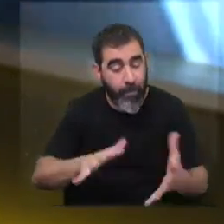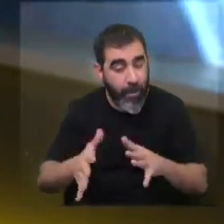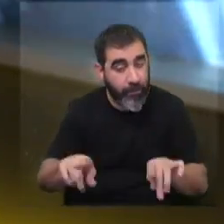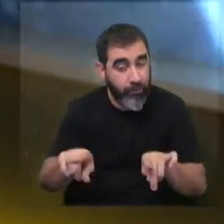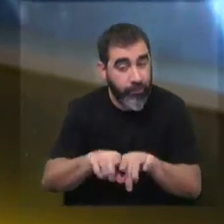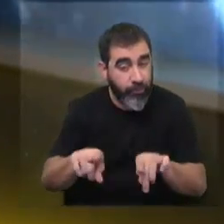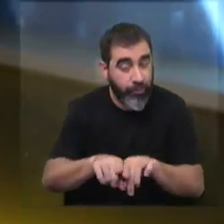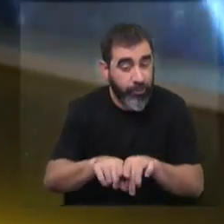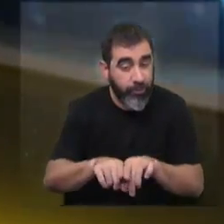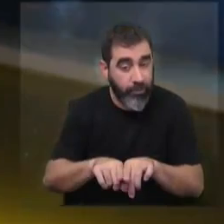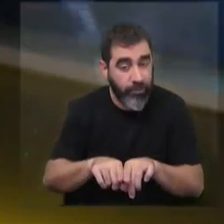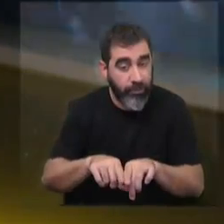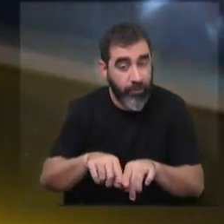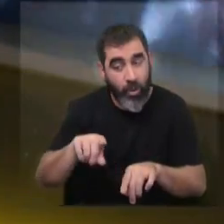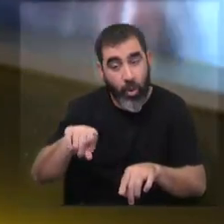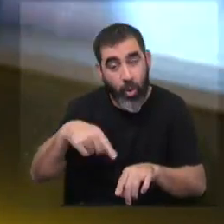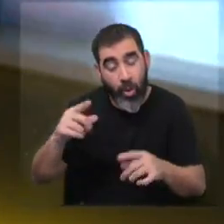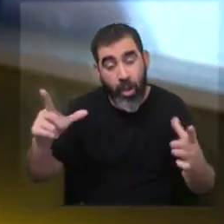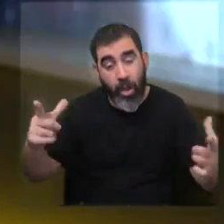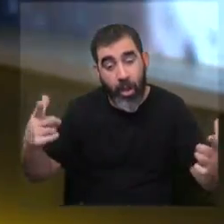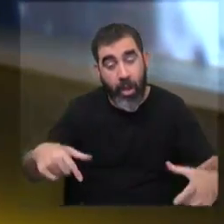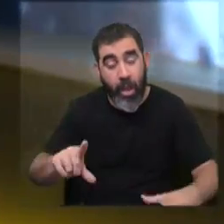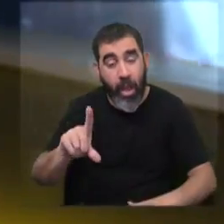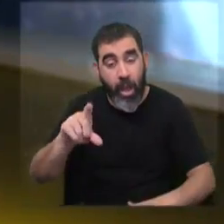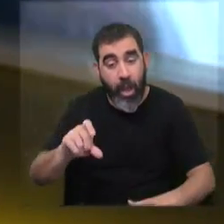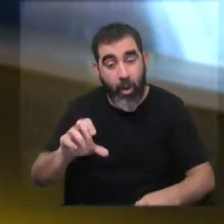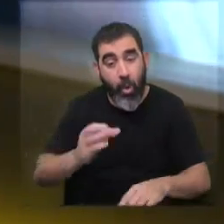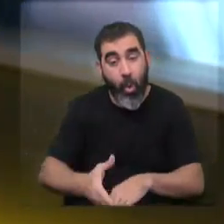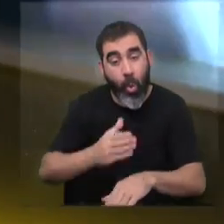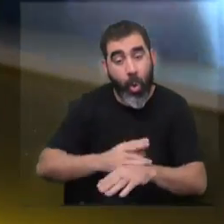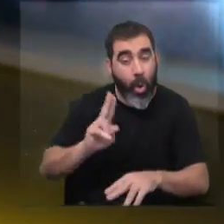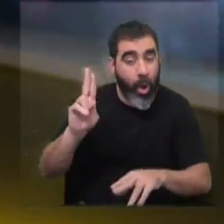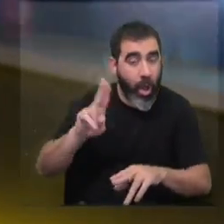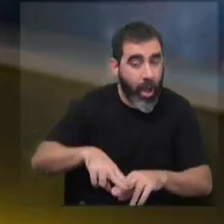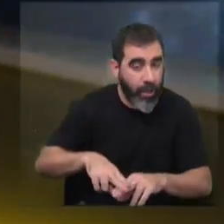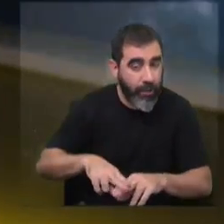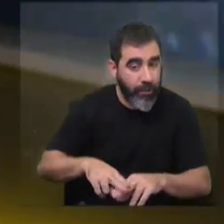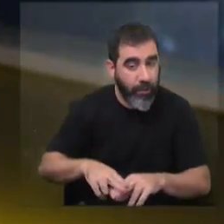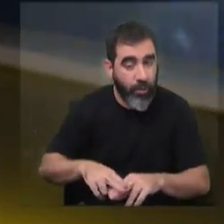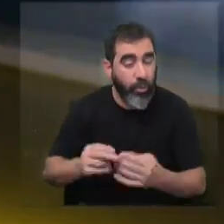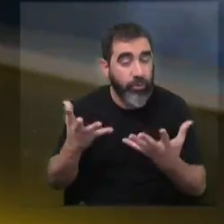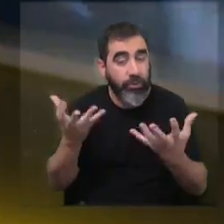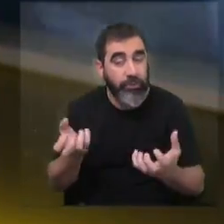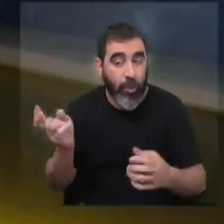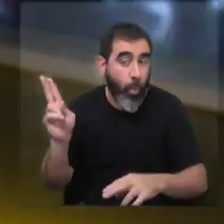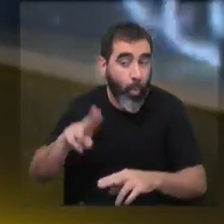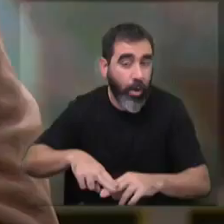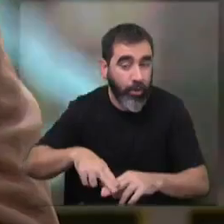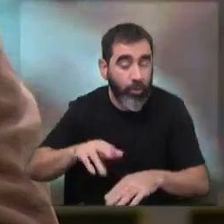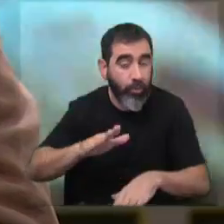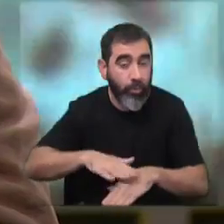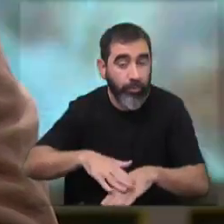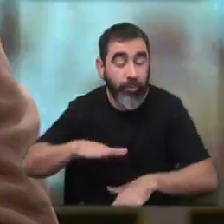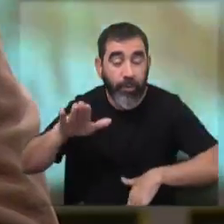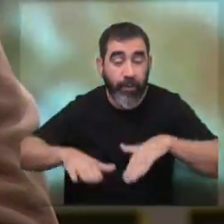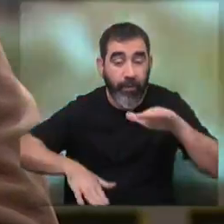que habitualmente tiene el charco agua, o mueren antes, o viven menos, o los mata la sequía, digamos. Y eso depende,